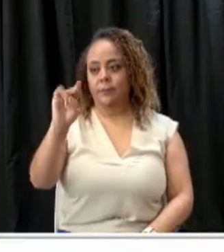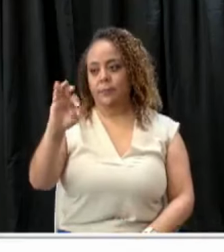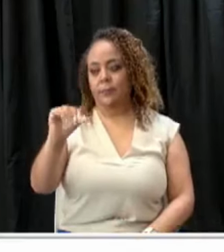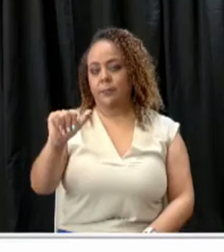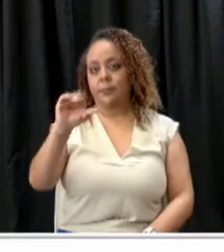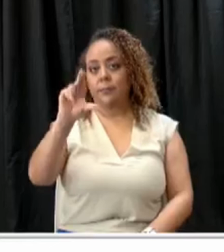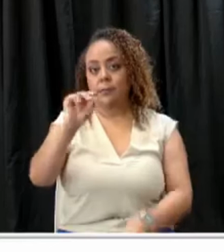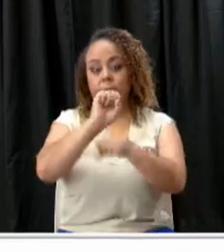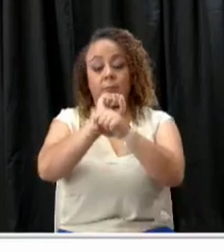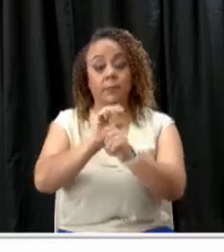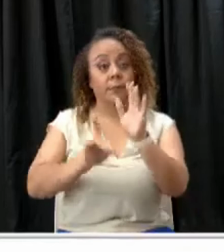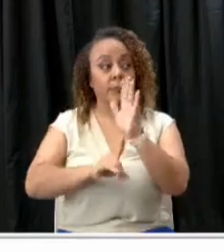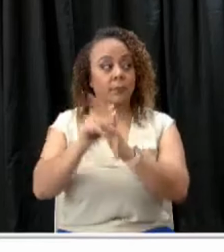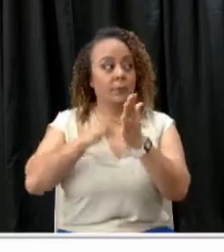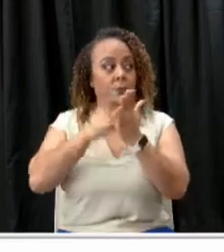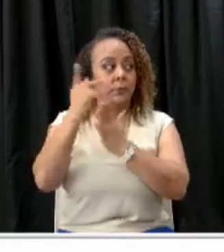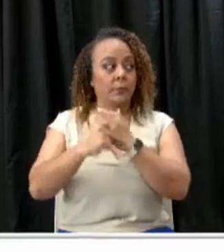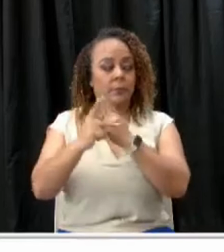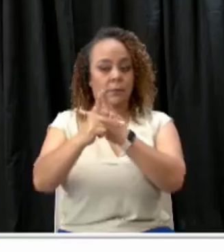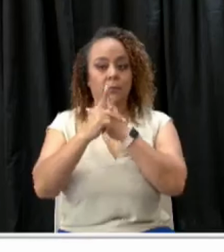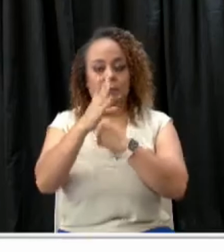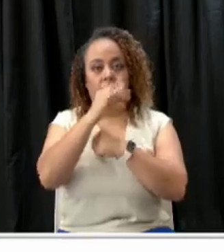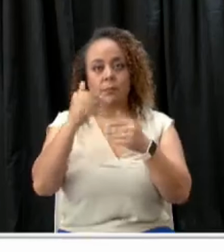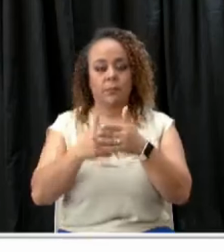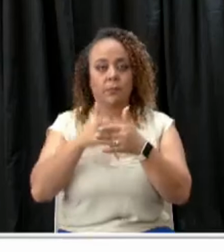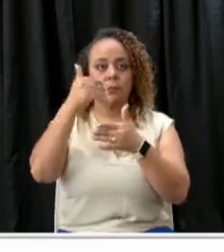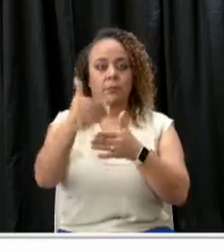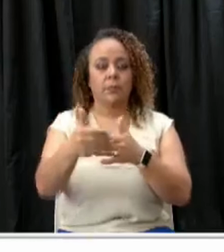programas de prevención. Después,